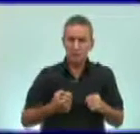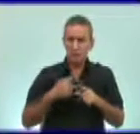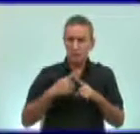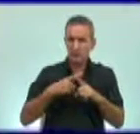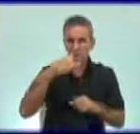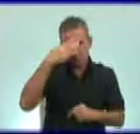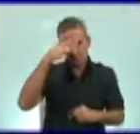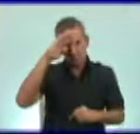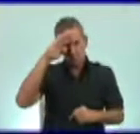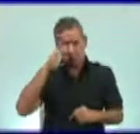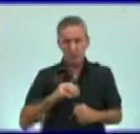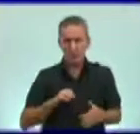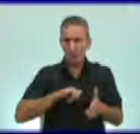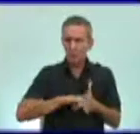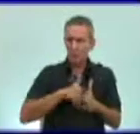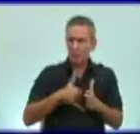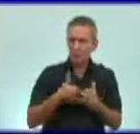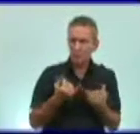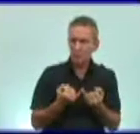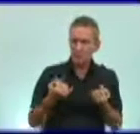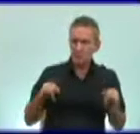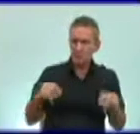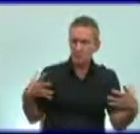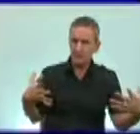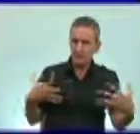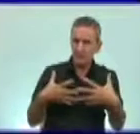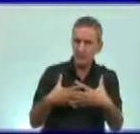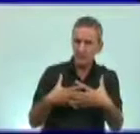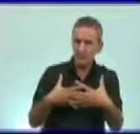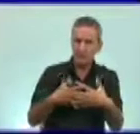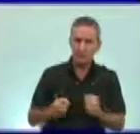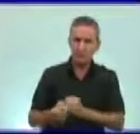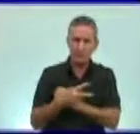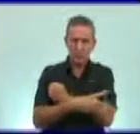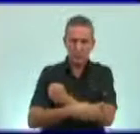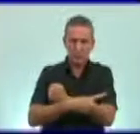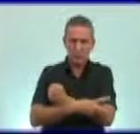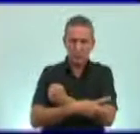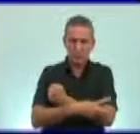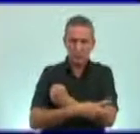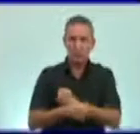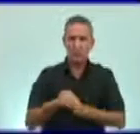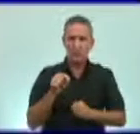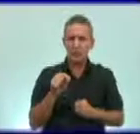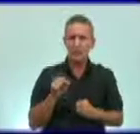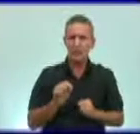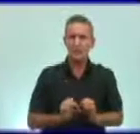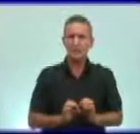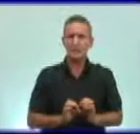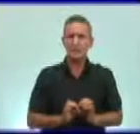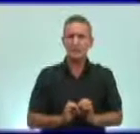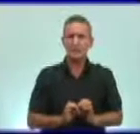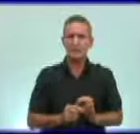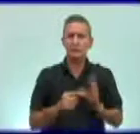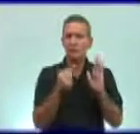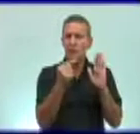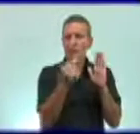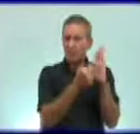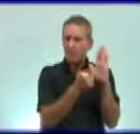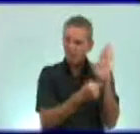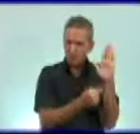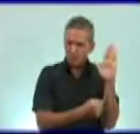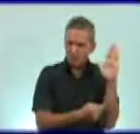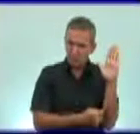proyectos individuales tienen que ver con la nación, porque eso define el patriotismo de cada uno de ustedes. Y continúa diciendo: